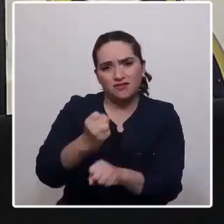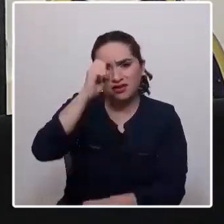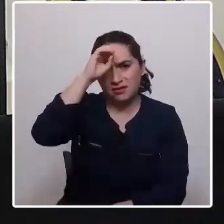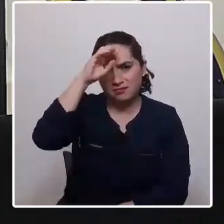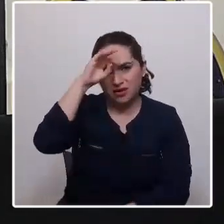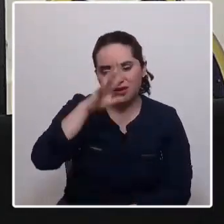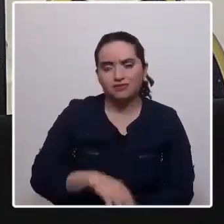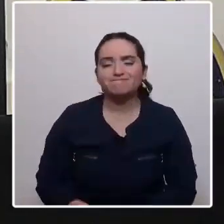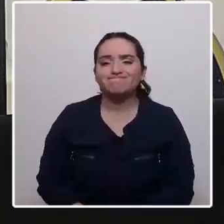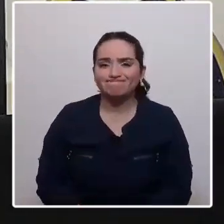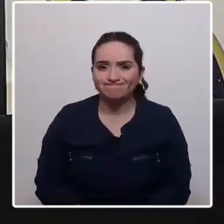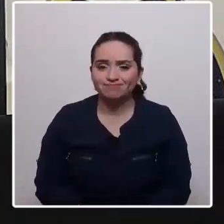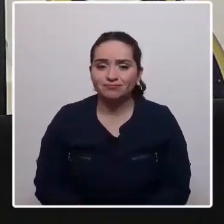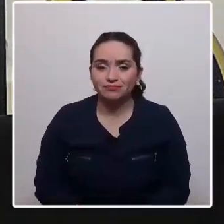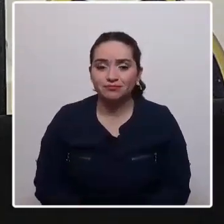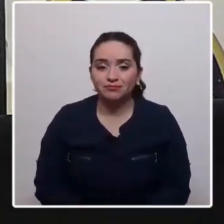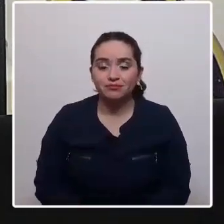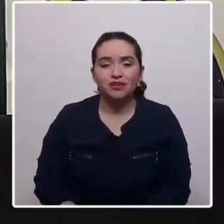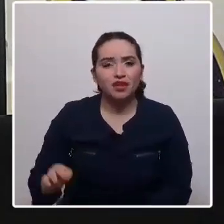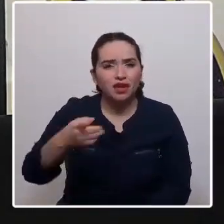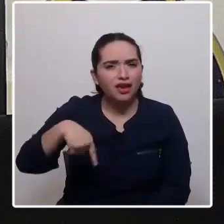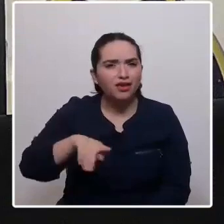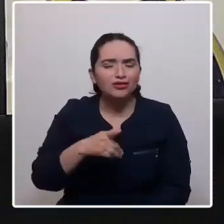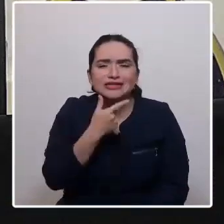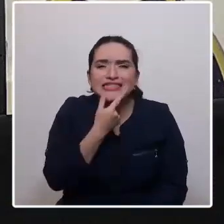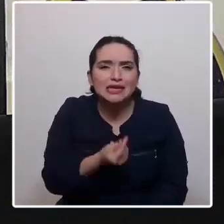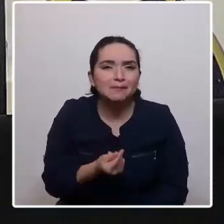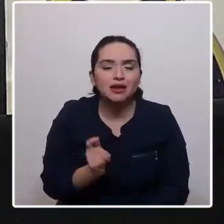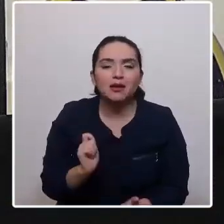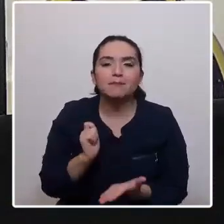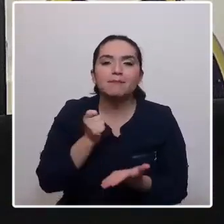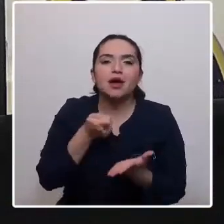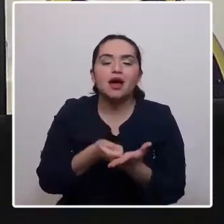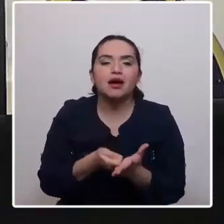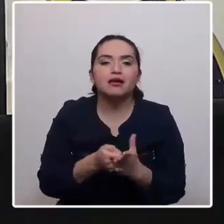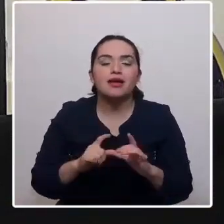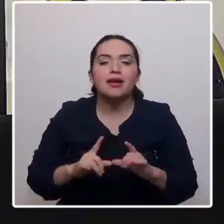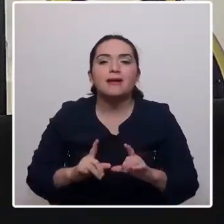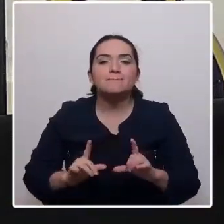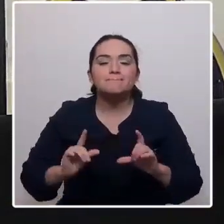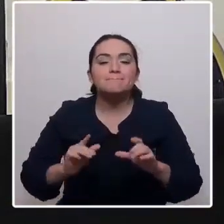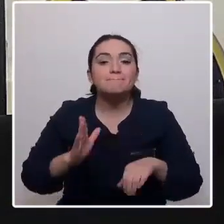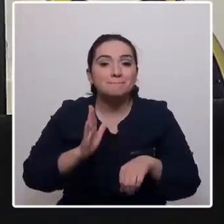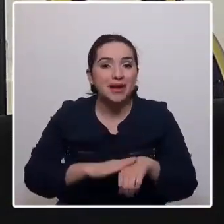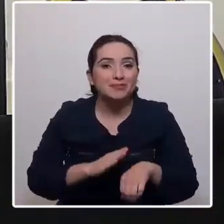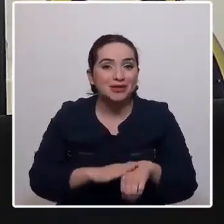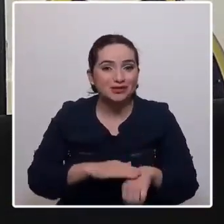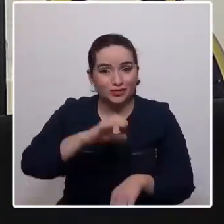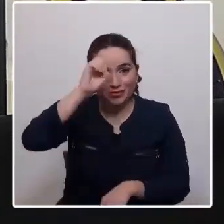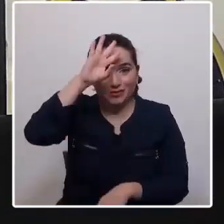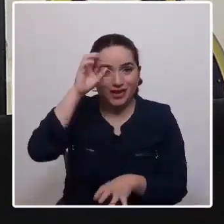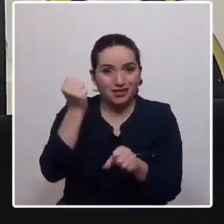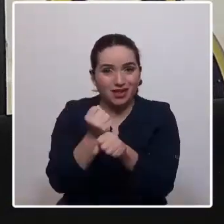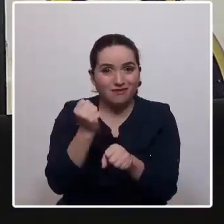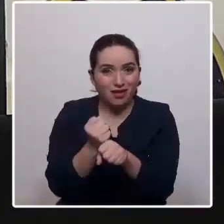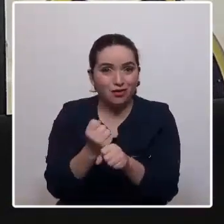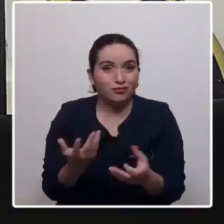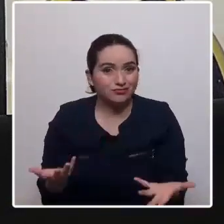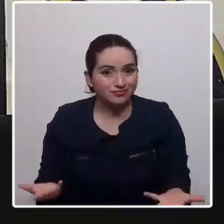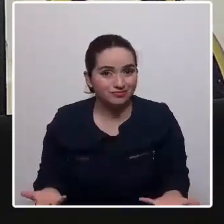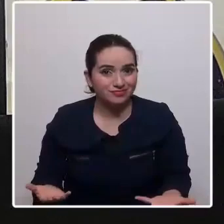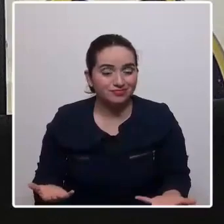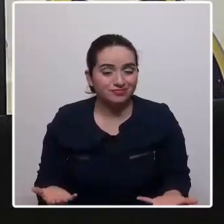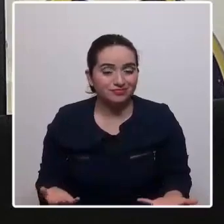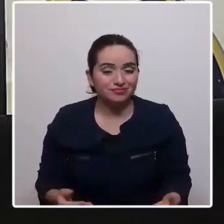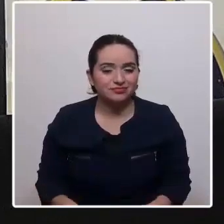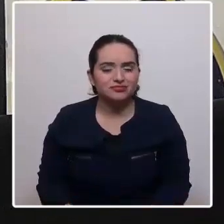incertidumbre si tienen que hacer algo tan simple como pagar la patente minera que les ampara su posesión. Es por eso que aquí yo